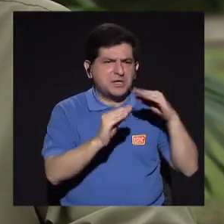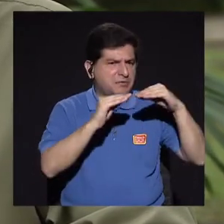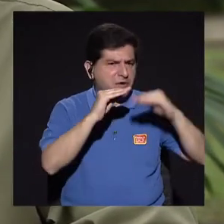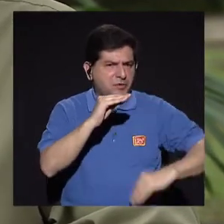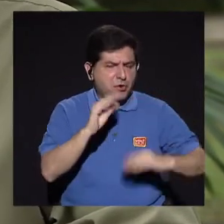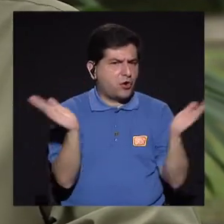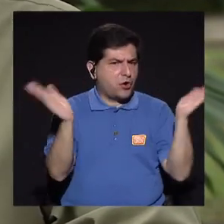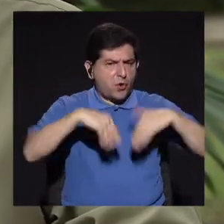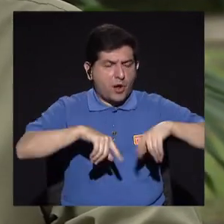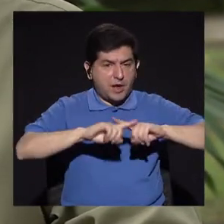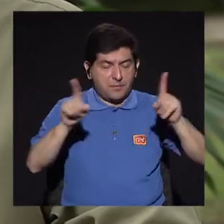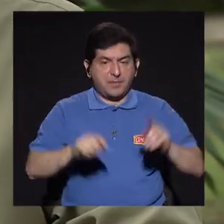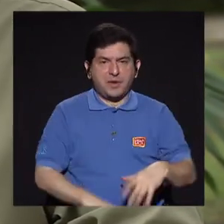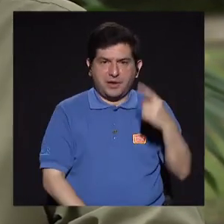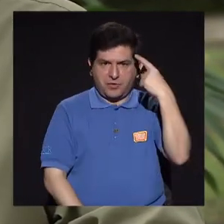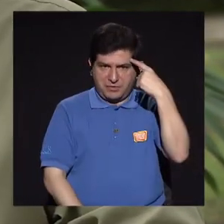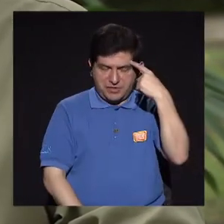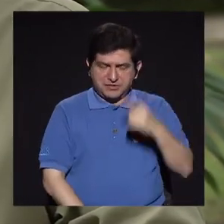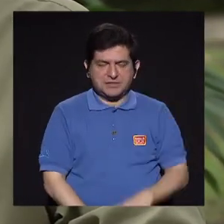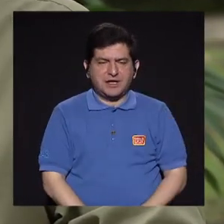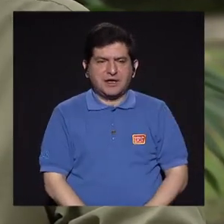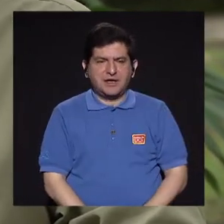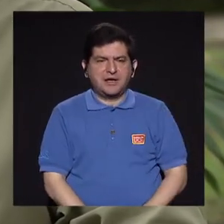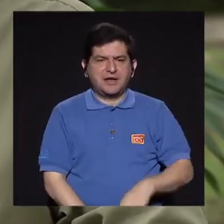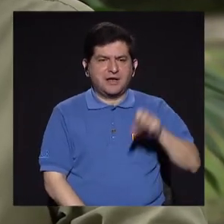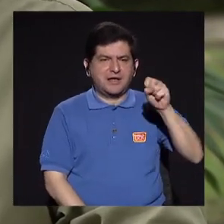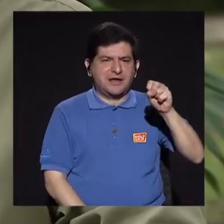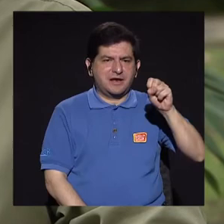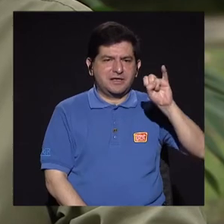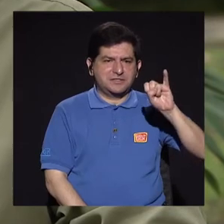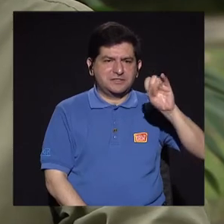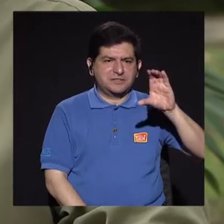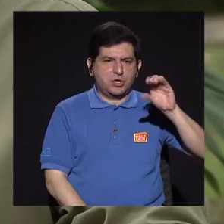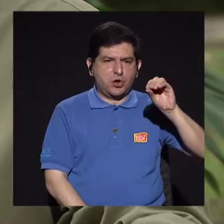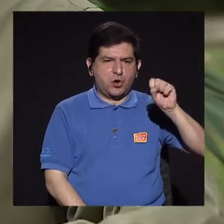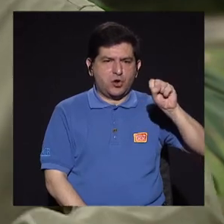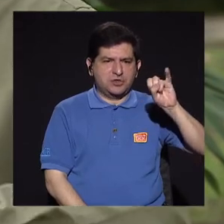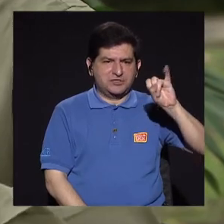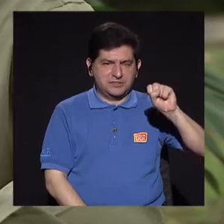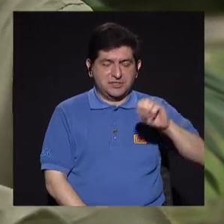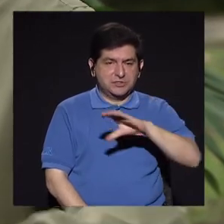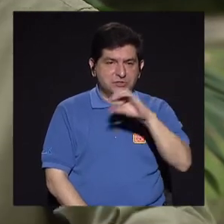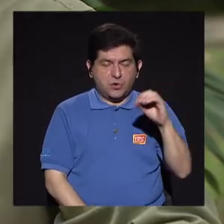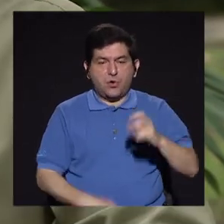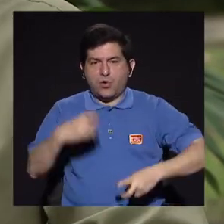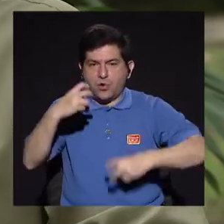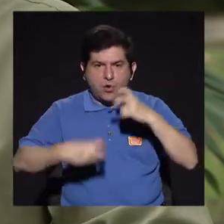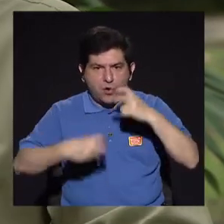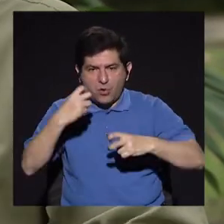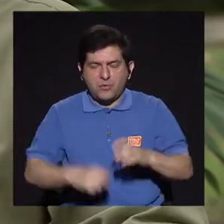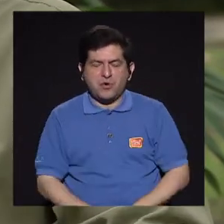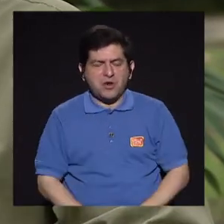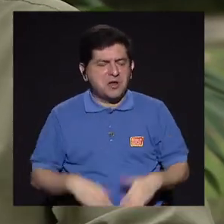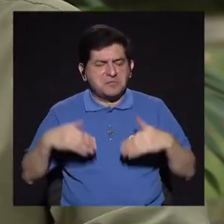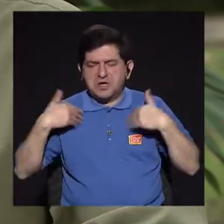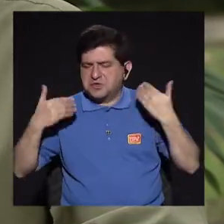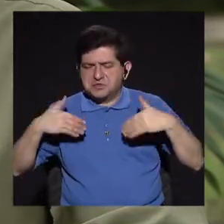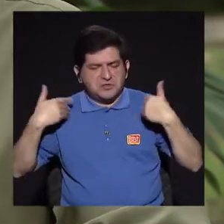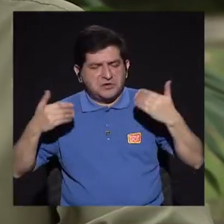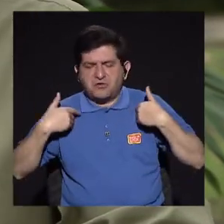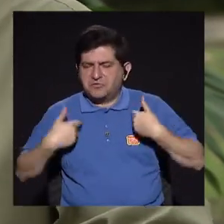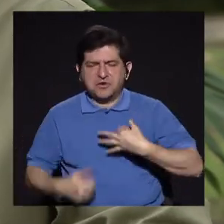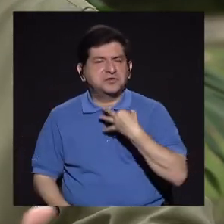menores, pero bueno, si usted compara una psicosis, un trastorno psicótico con, con un problema de lo que se suele llamar infelicidad